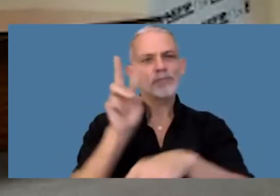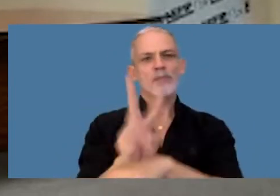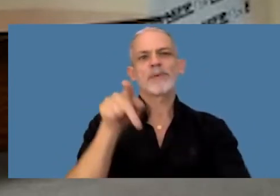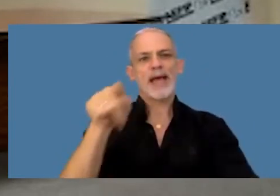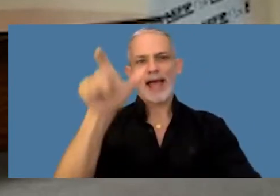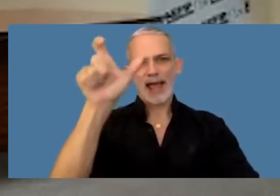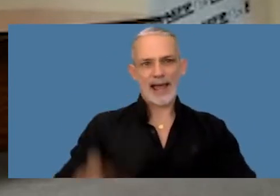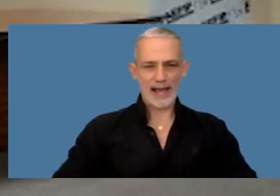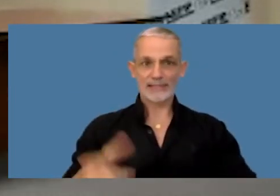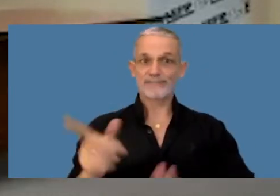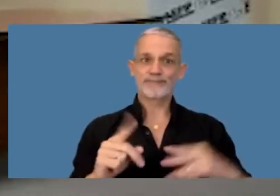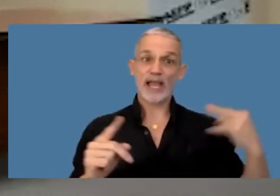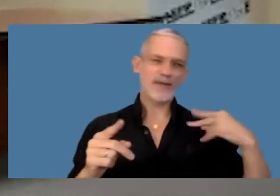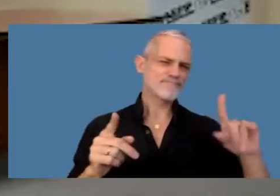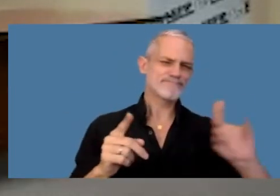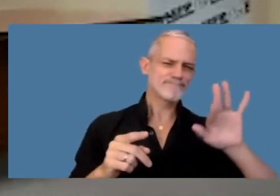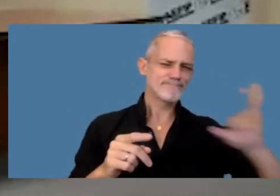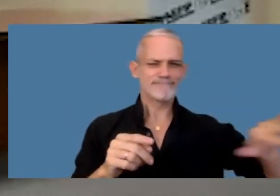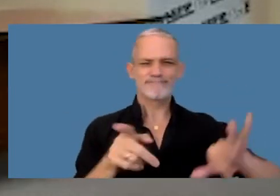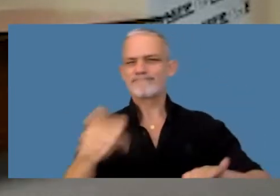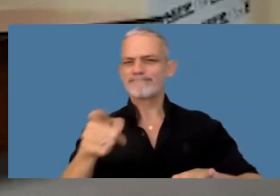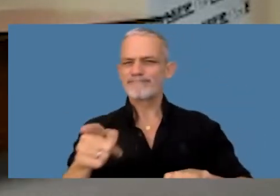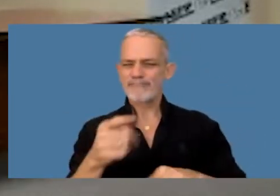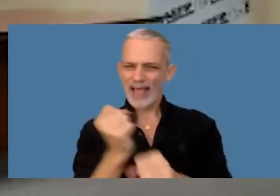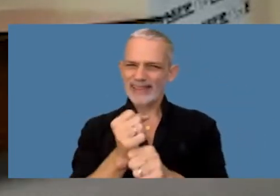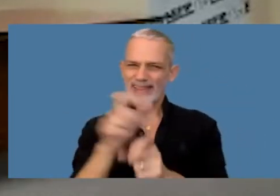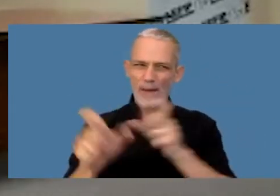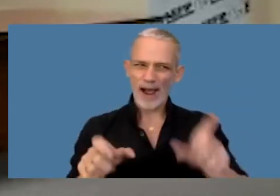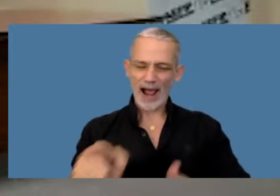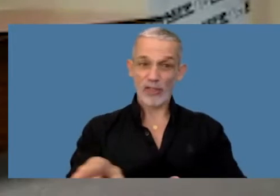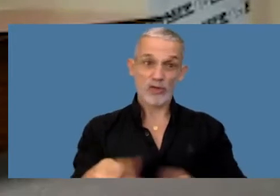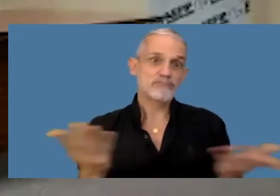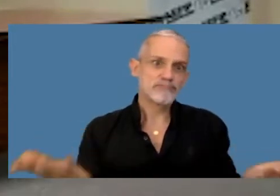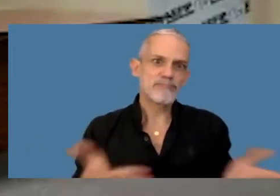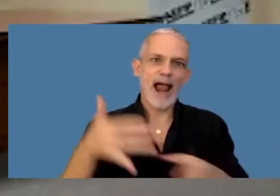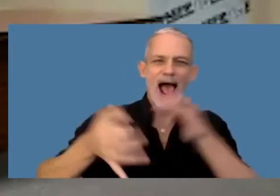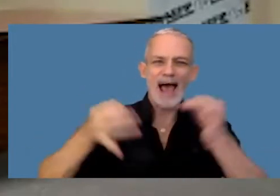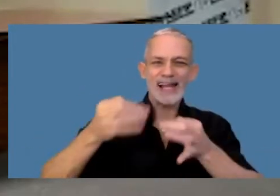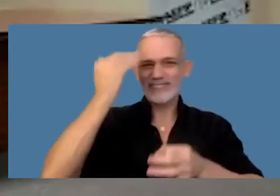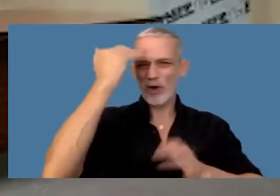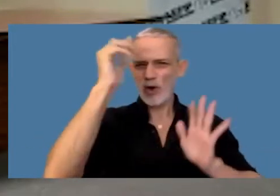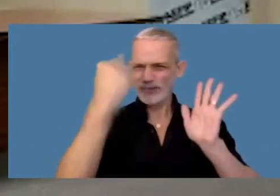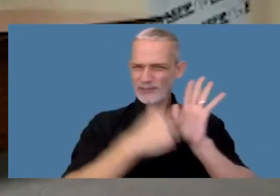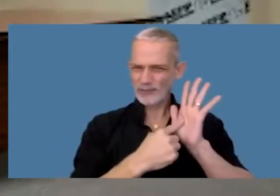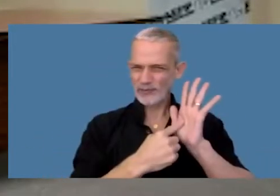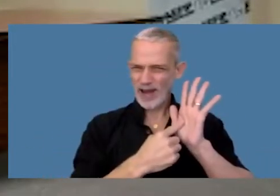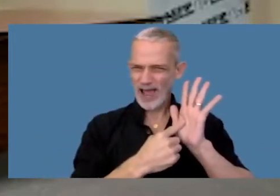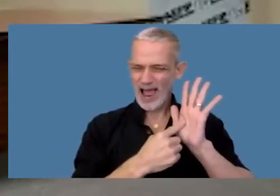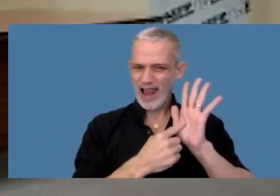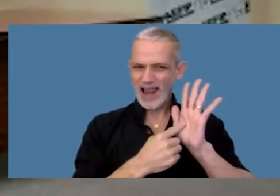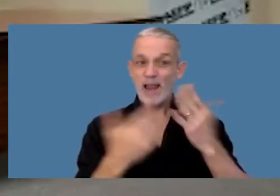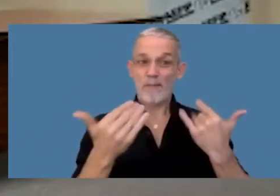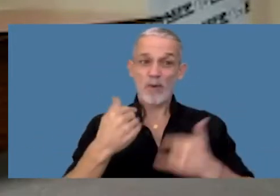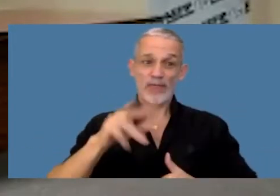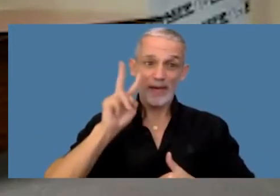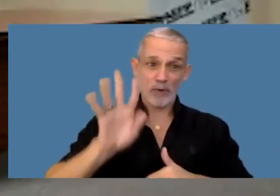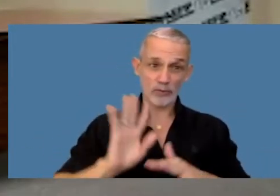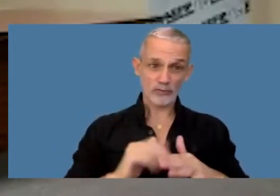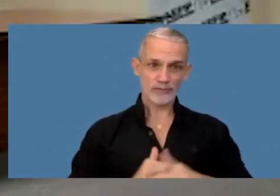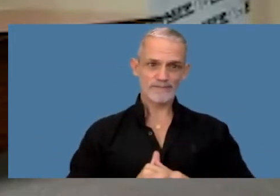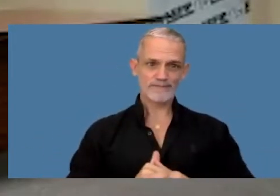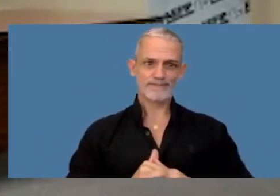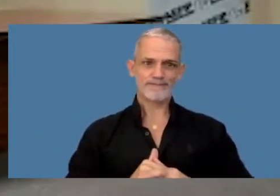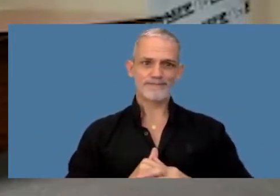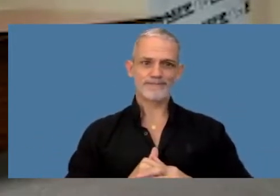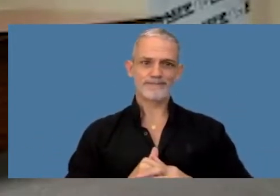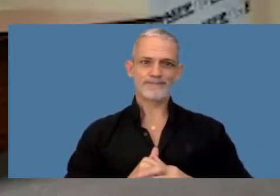de preferencia tiene que ver también con el análisis constitucional que podemos hacer. Por ejemplo,